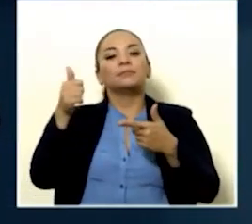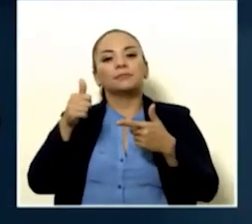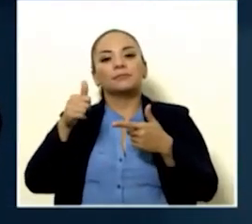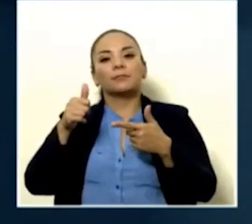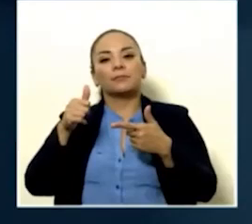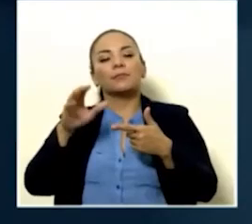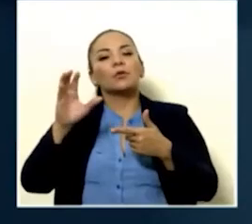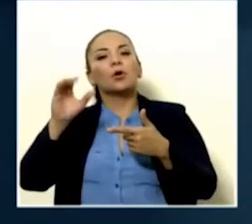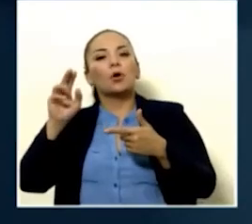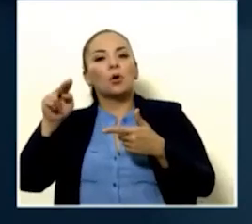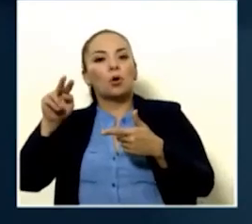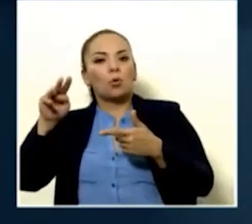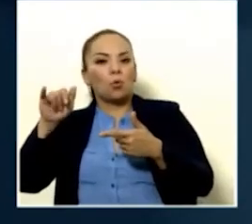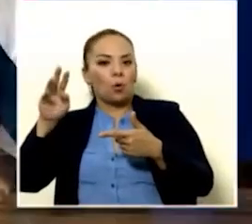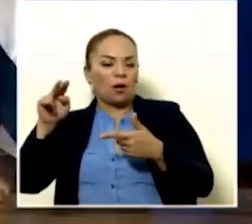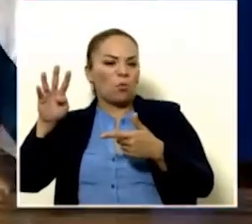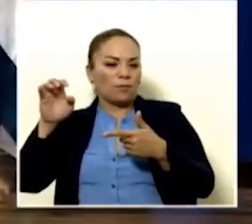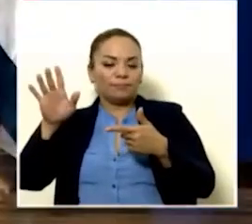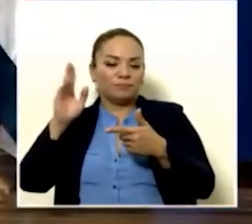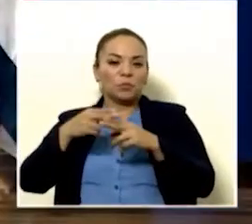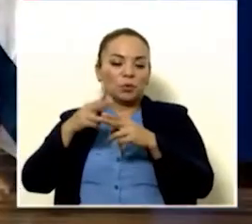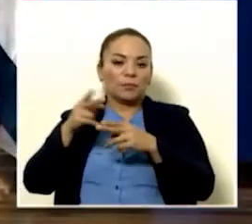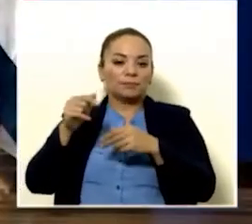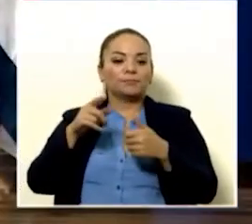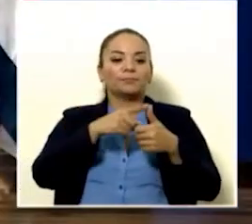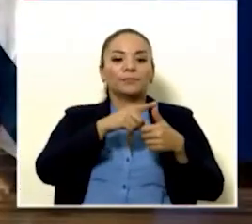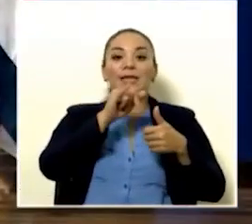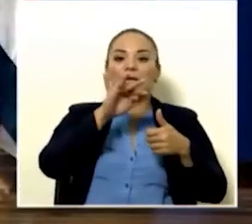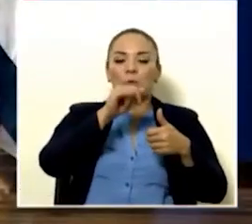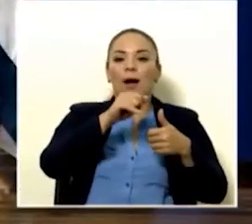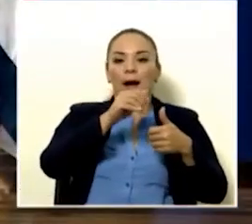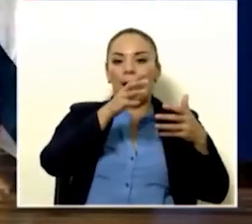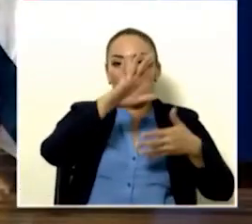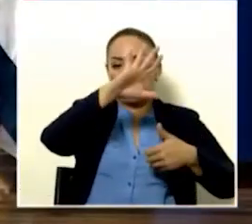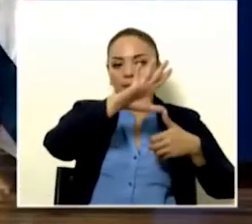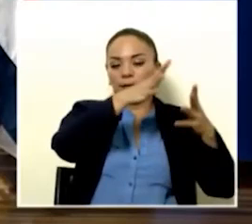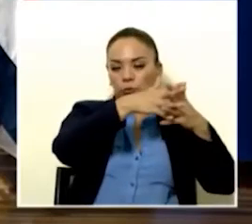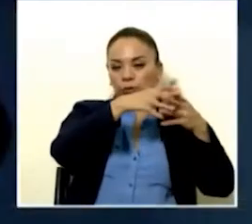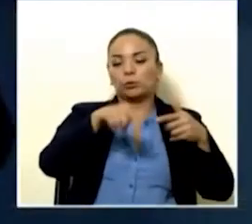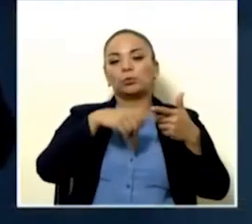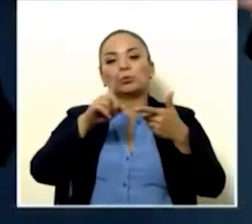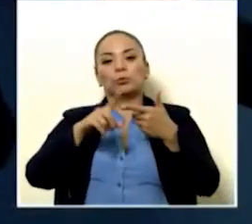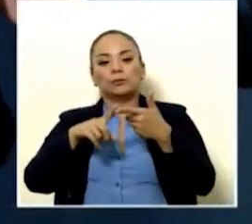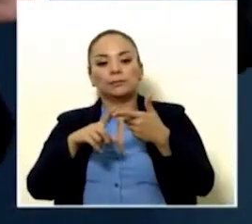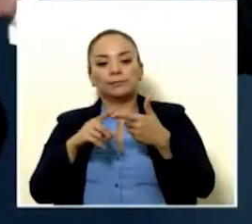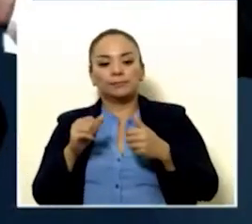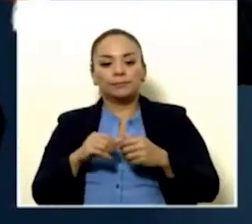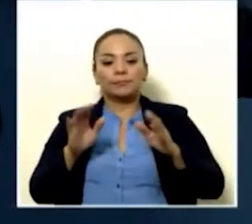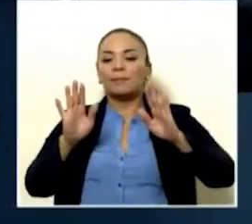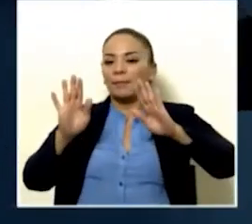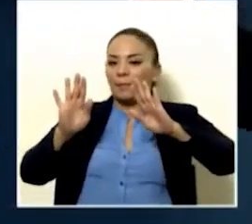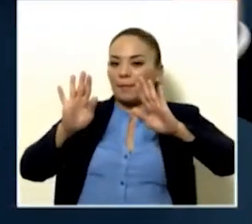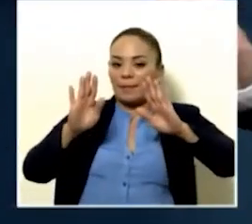con OneWeb, que ya se encuentra... Es una empresa inglesa, Intelum es americana. Correcto, que ya tiene, de hecho construyó... No, pero déjeme